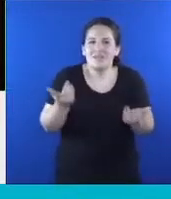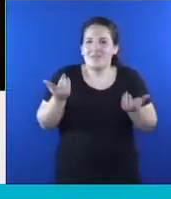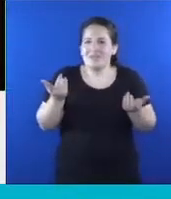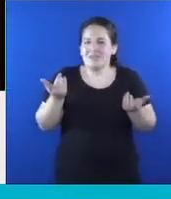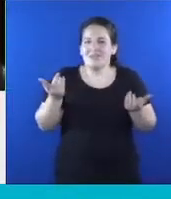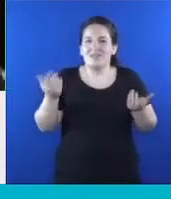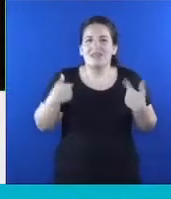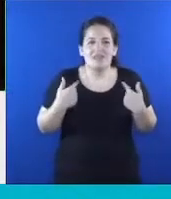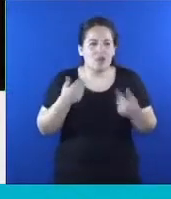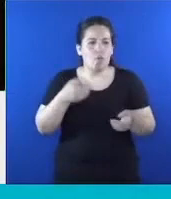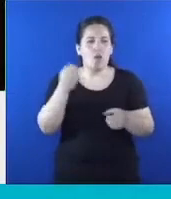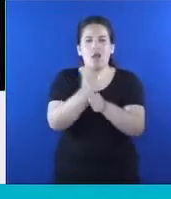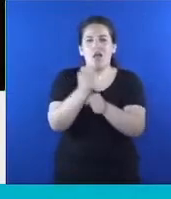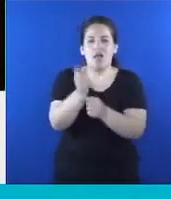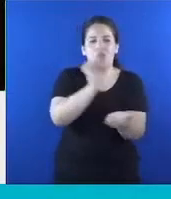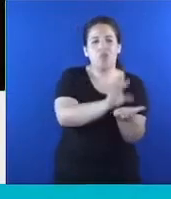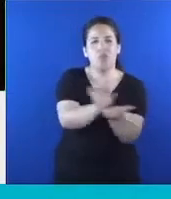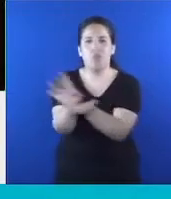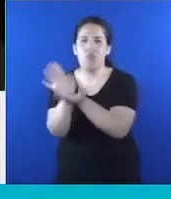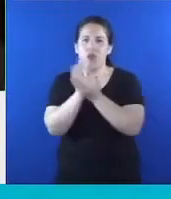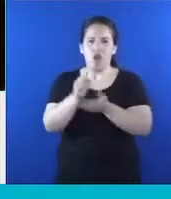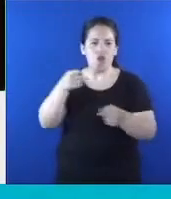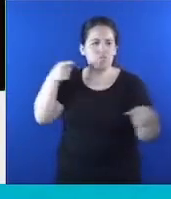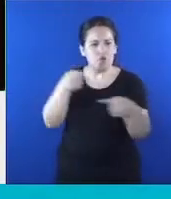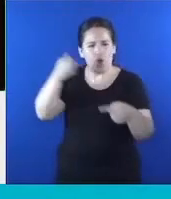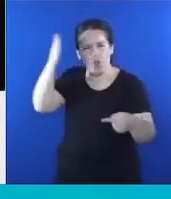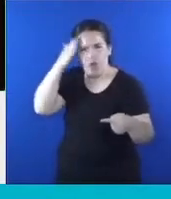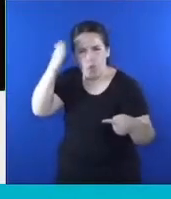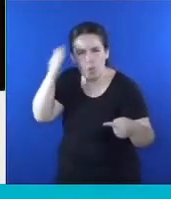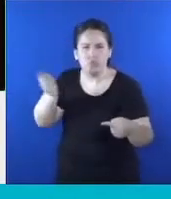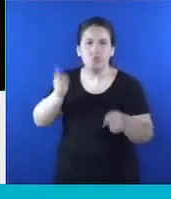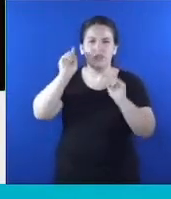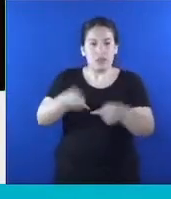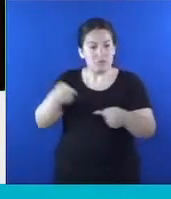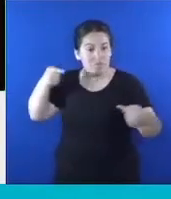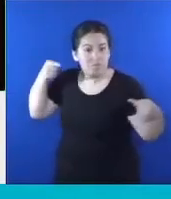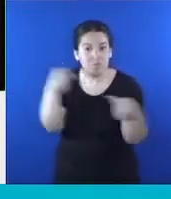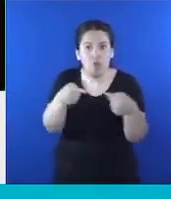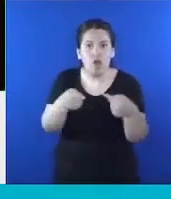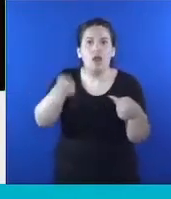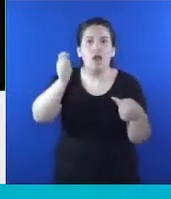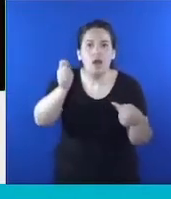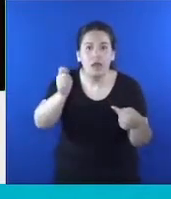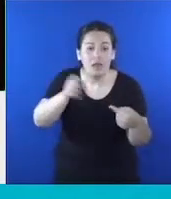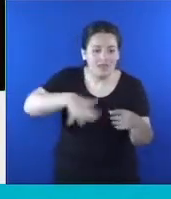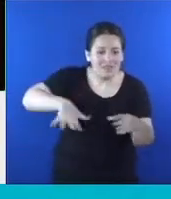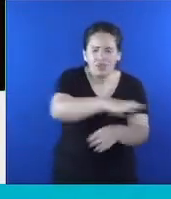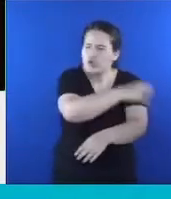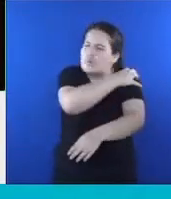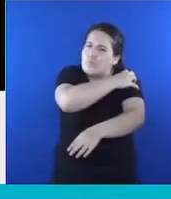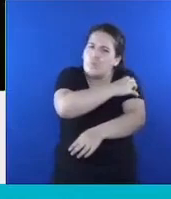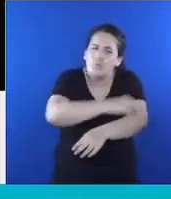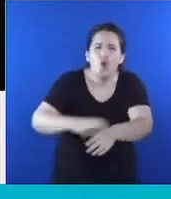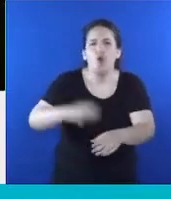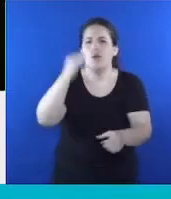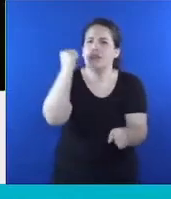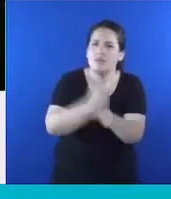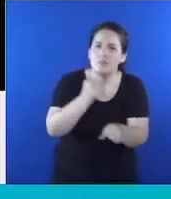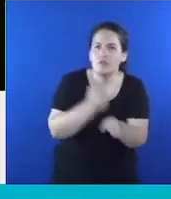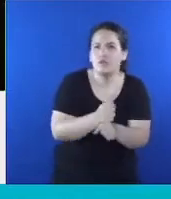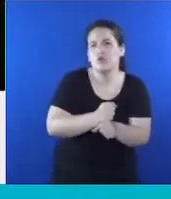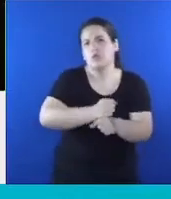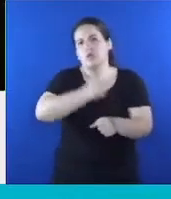trabajadores atacan a la cultura y atacan especialmente aqu aquel sector más pobre de los trabajadores y de los